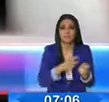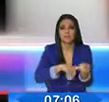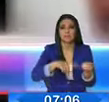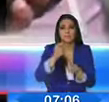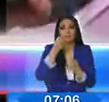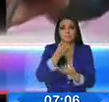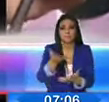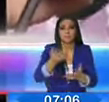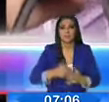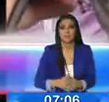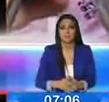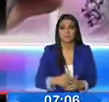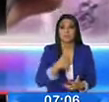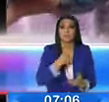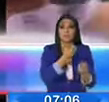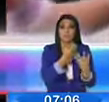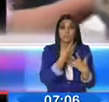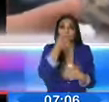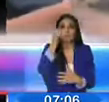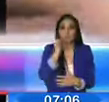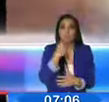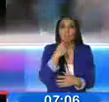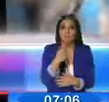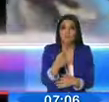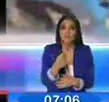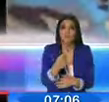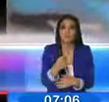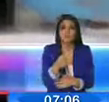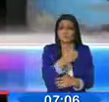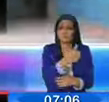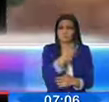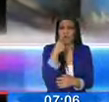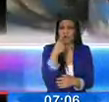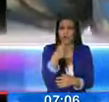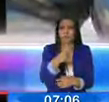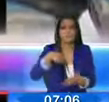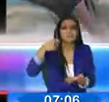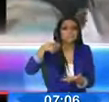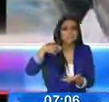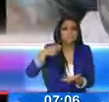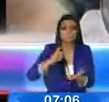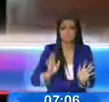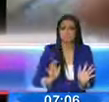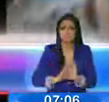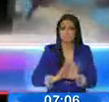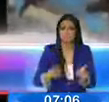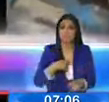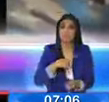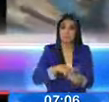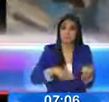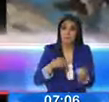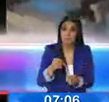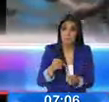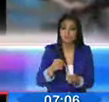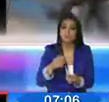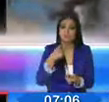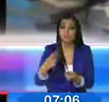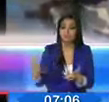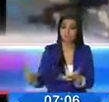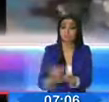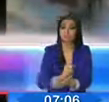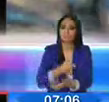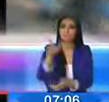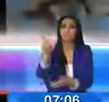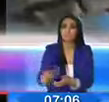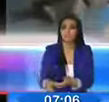lo que yo me enteré ayer es que hemos hecho lo mismo estaba comiendo y entonces mi hermano viene y dice que lo ha cogido a esa